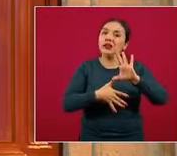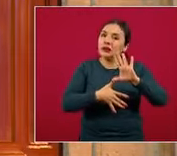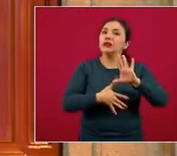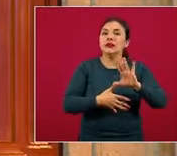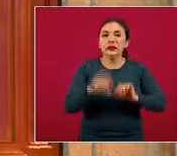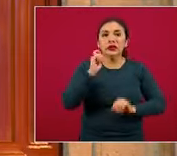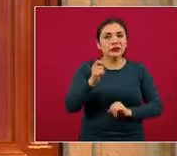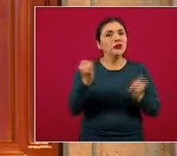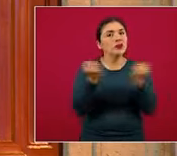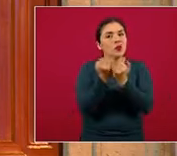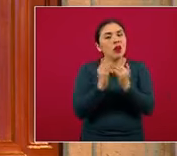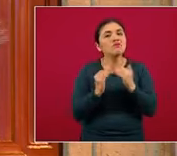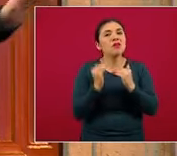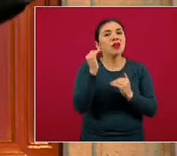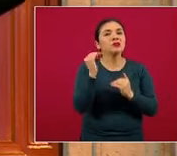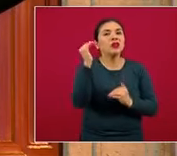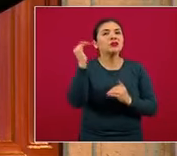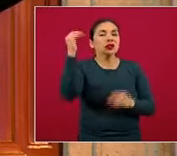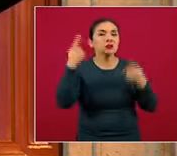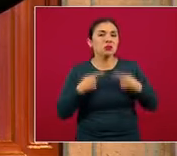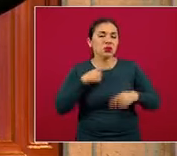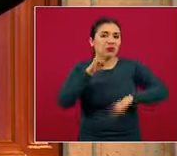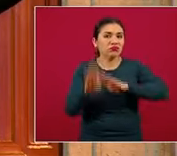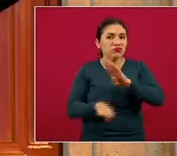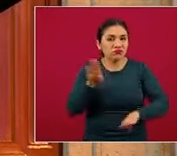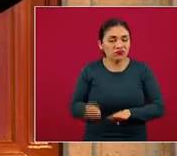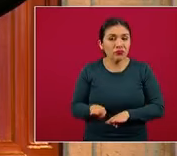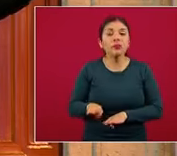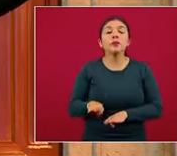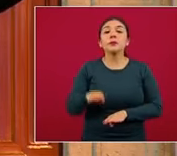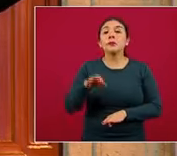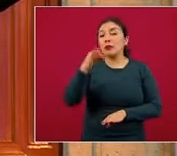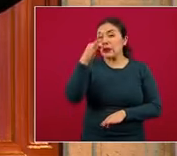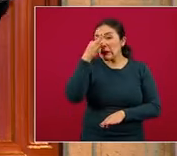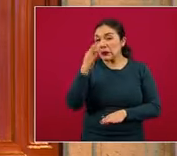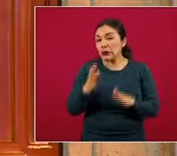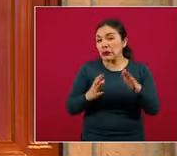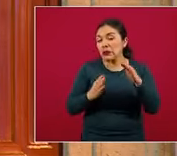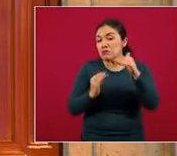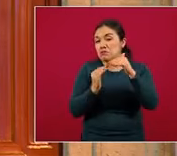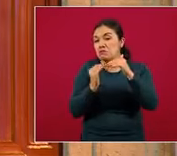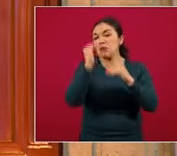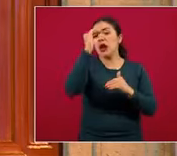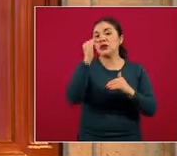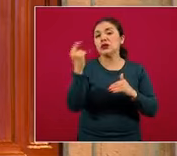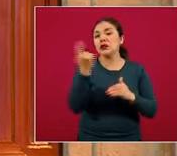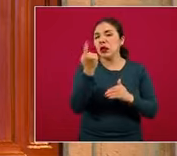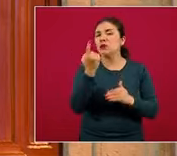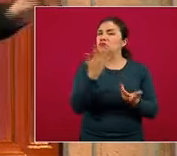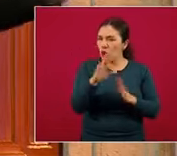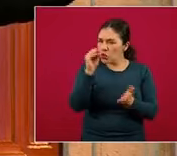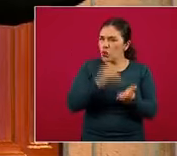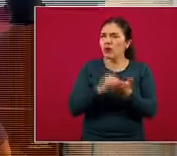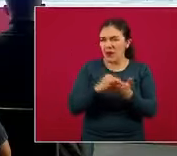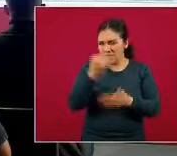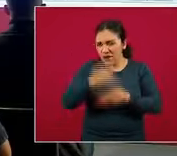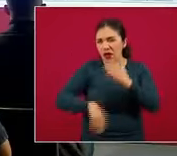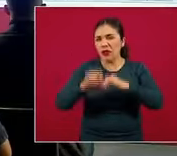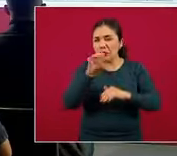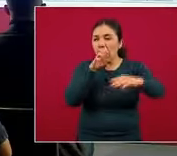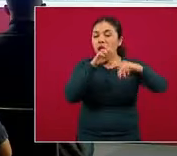un incremento para efecto de las defunciones, llegando o inclusive superando, aunque todavía por poco,